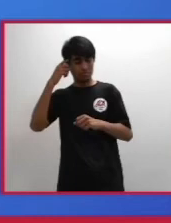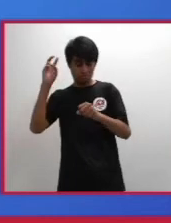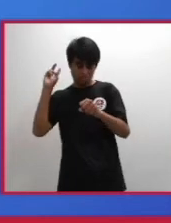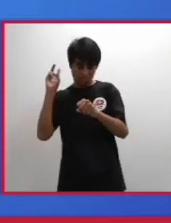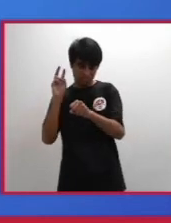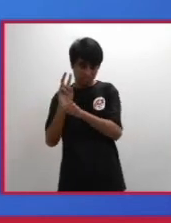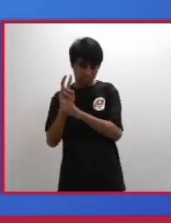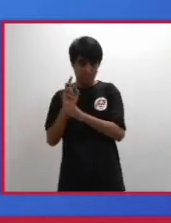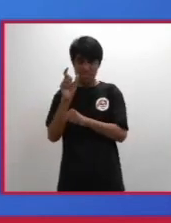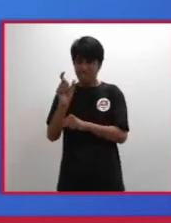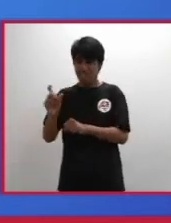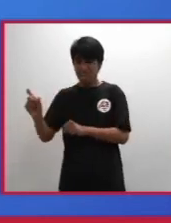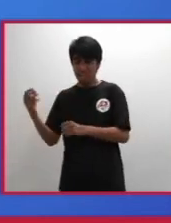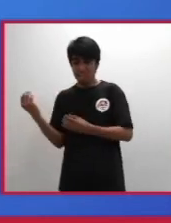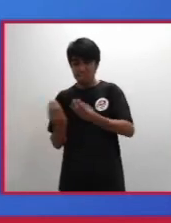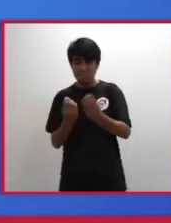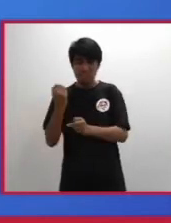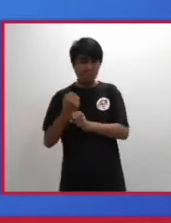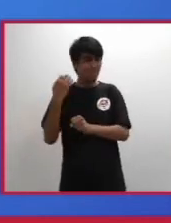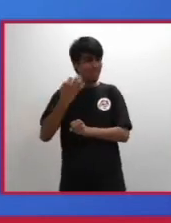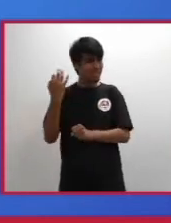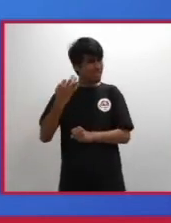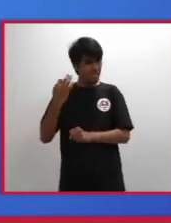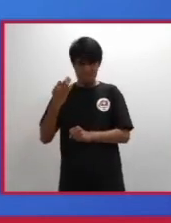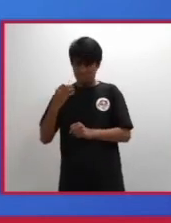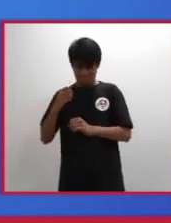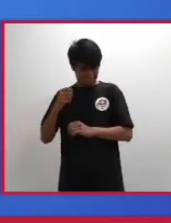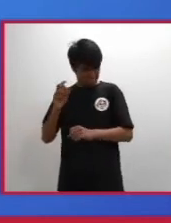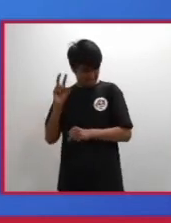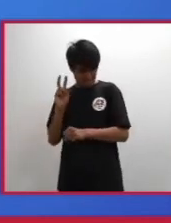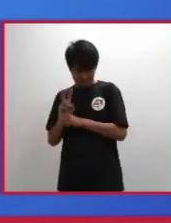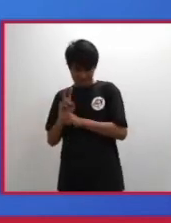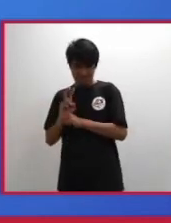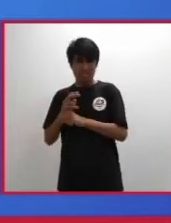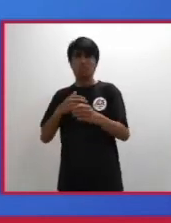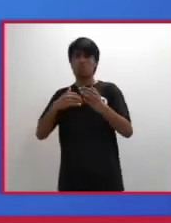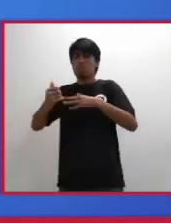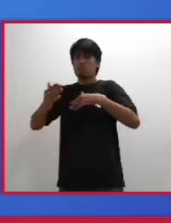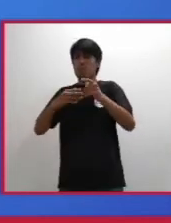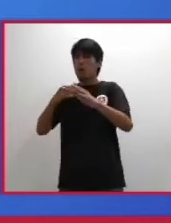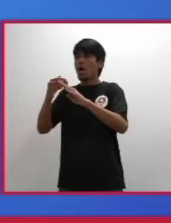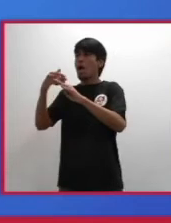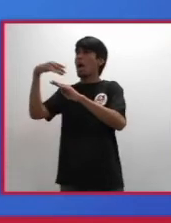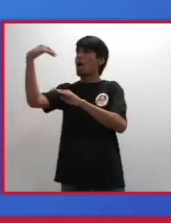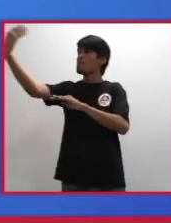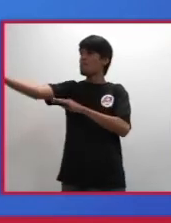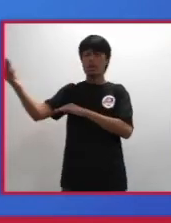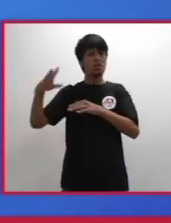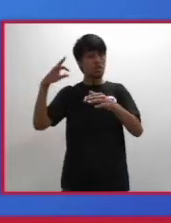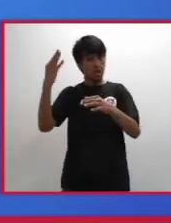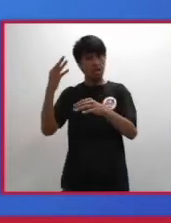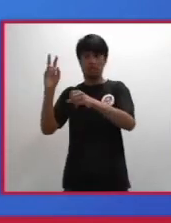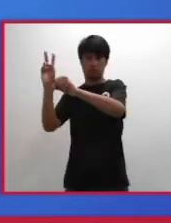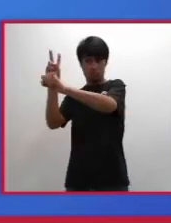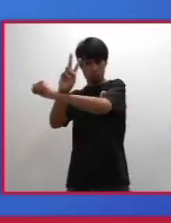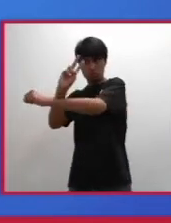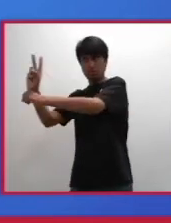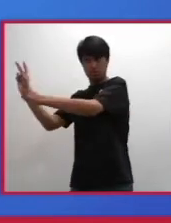de todas las personas al máximo, incluso la de terceros que estén involucrados en nuestra obra.